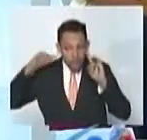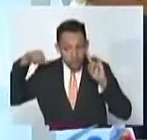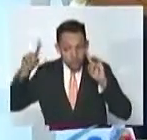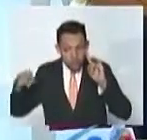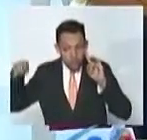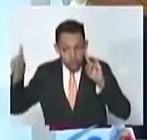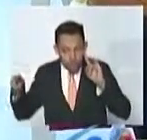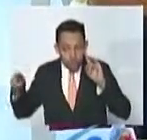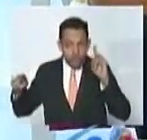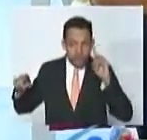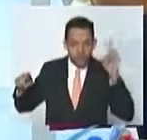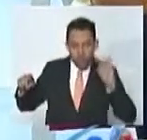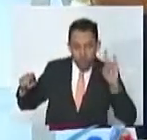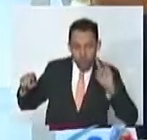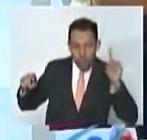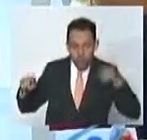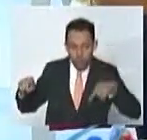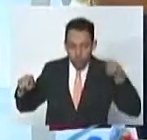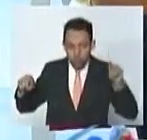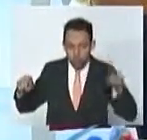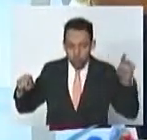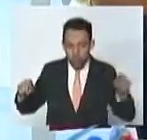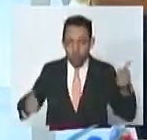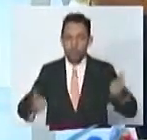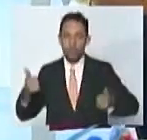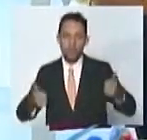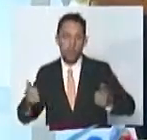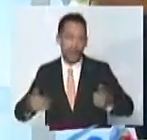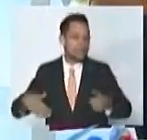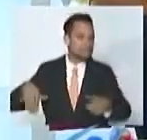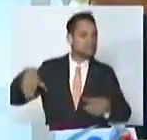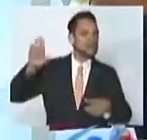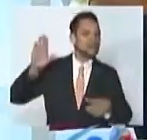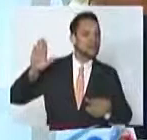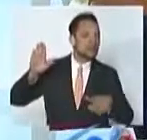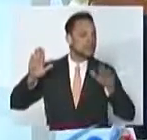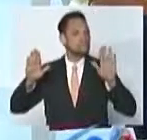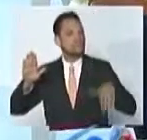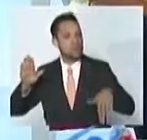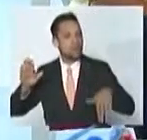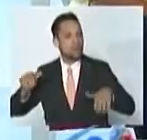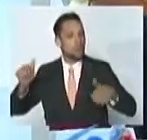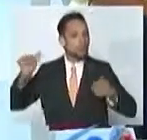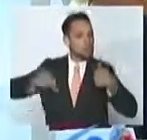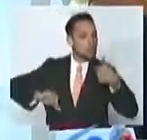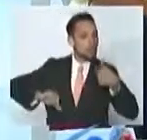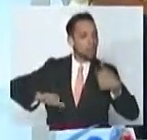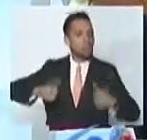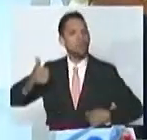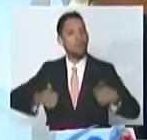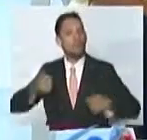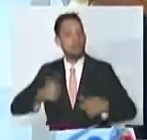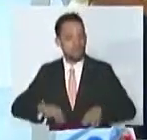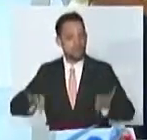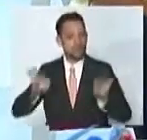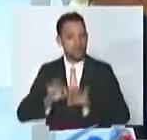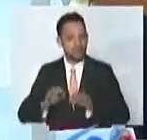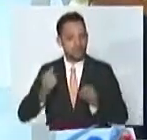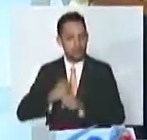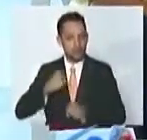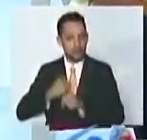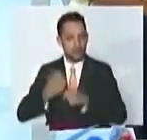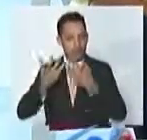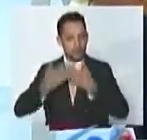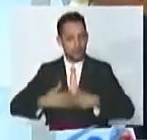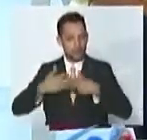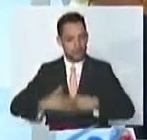ver si realmente o en qué condiciones estaba usted, persona que va a trabajar en esta empresa, y qué